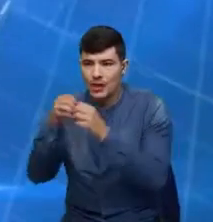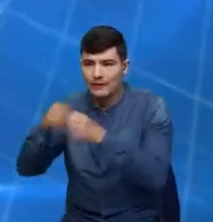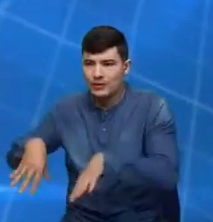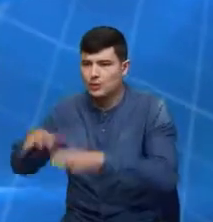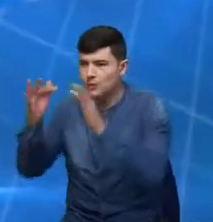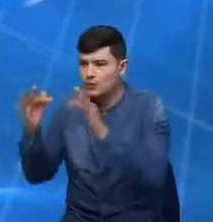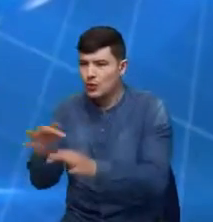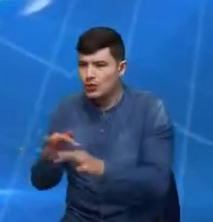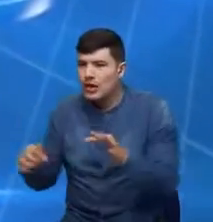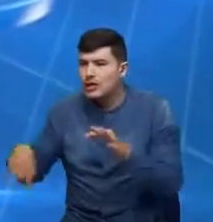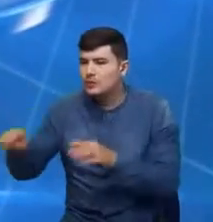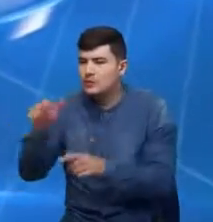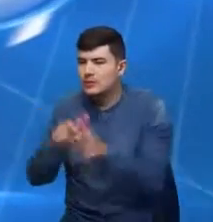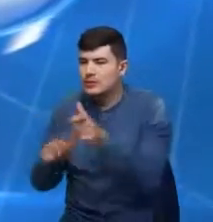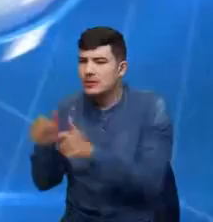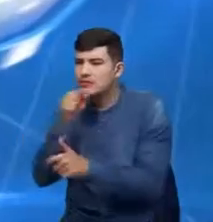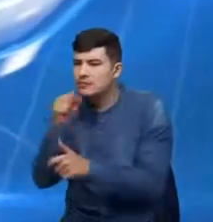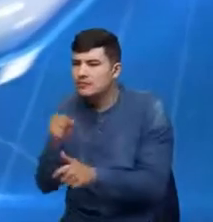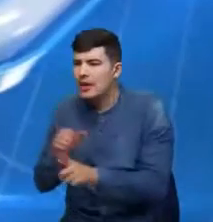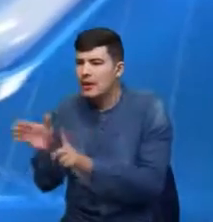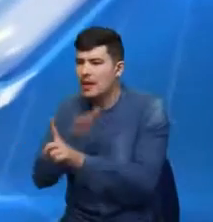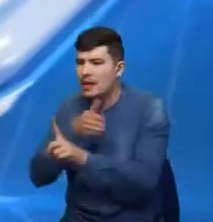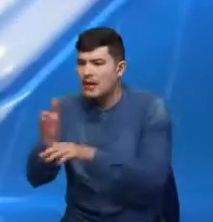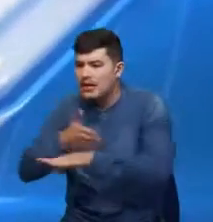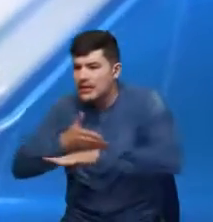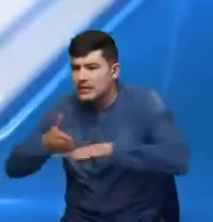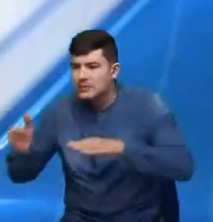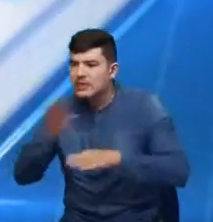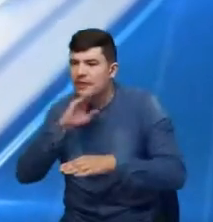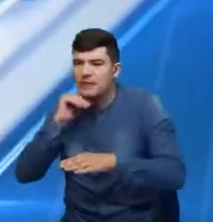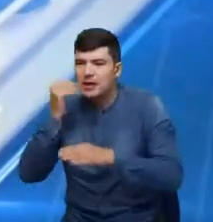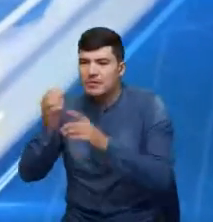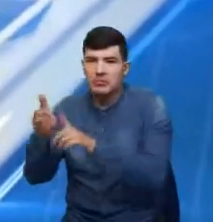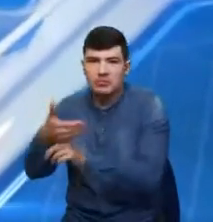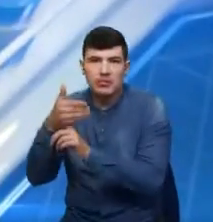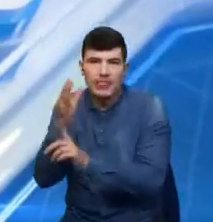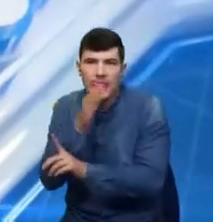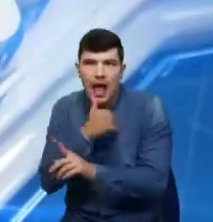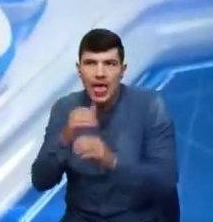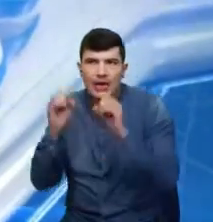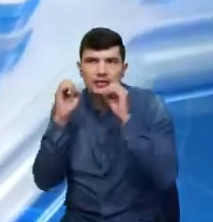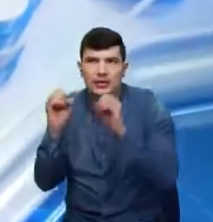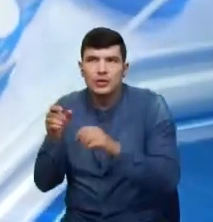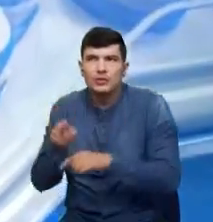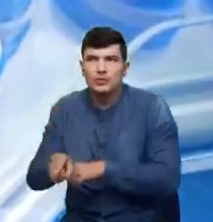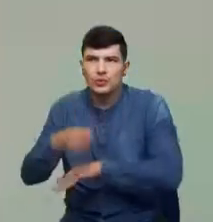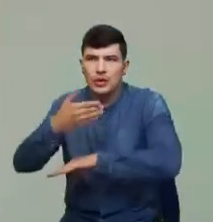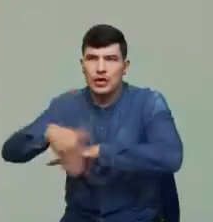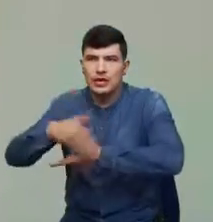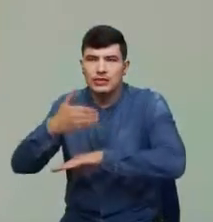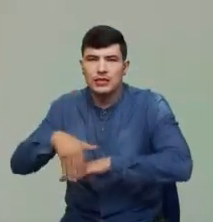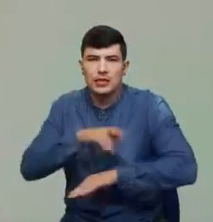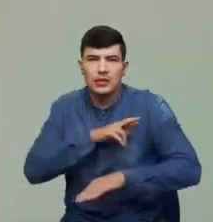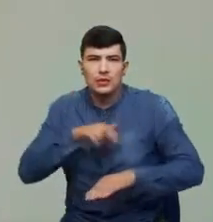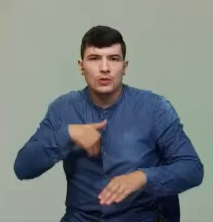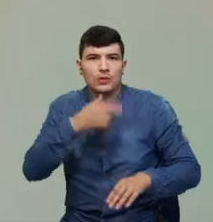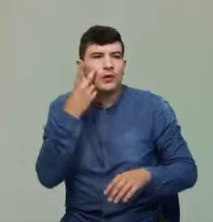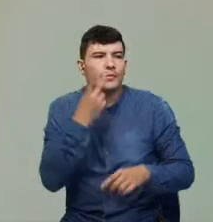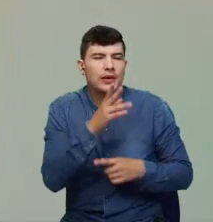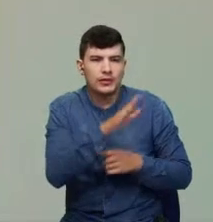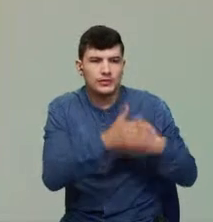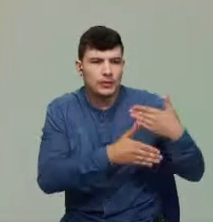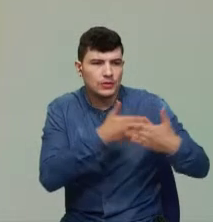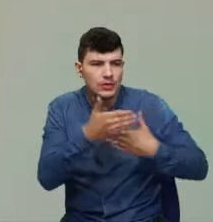adultos mayores que son maltratados y terminan enfermos y desprotegidos, convirtiéndose en habitantes de calle. Hoy encontramos a través de un proceso de caracterización